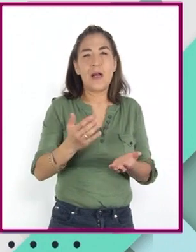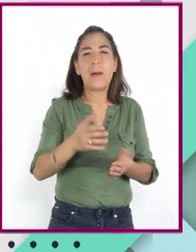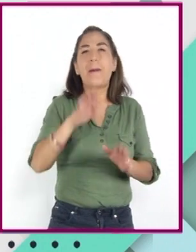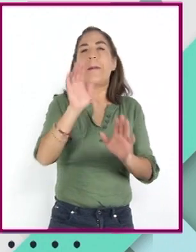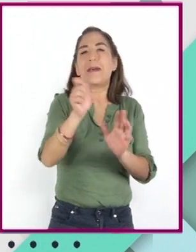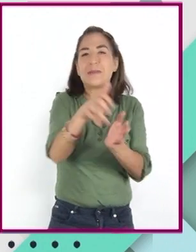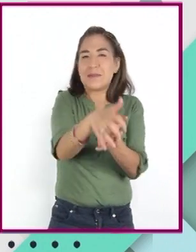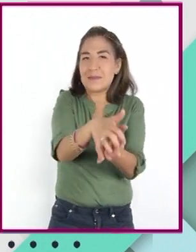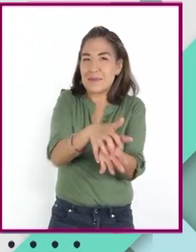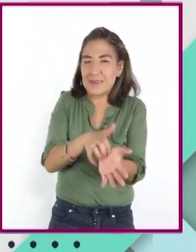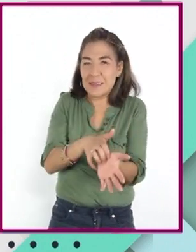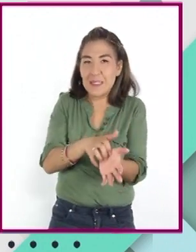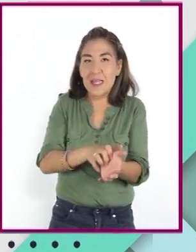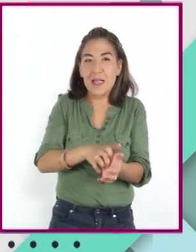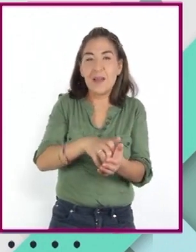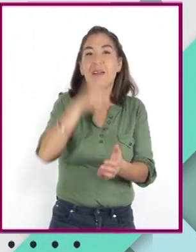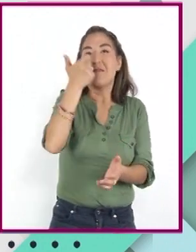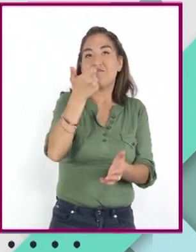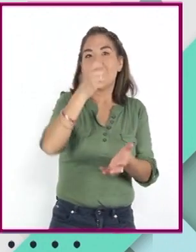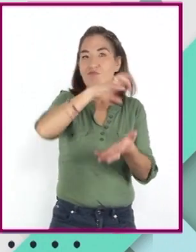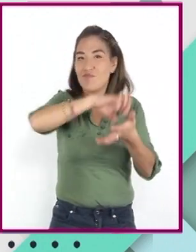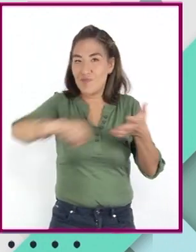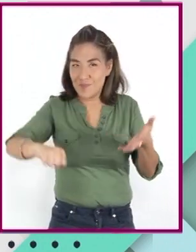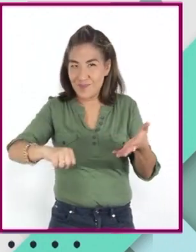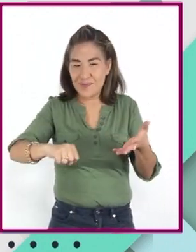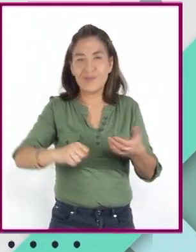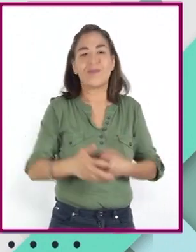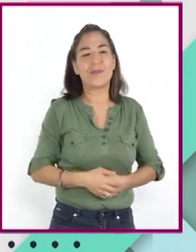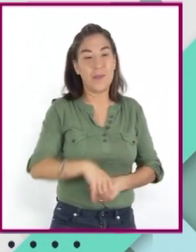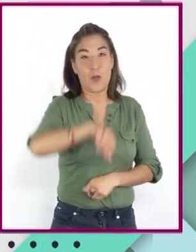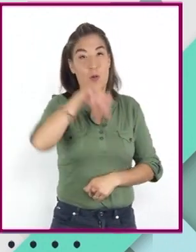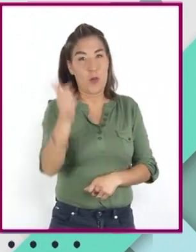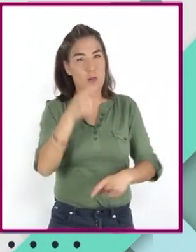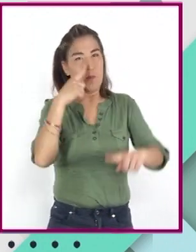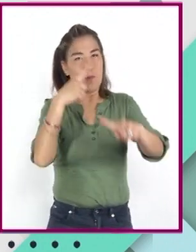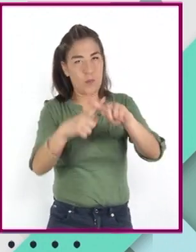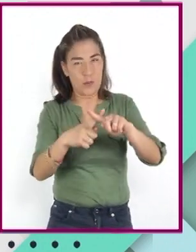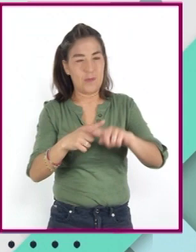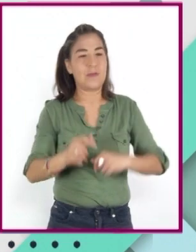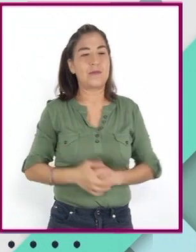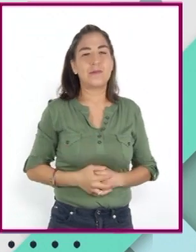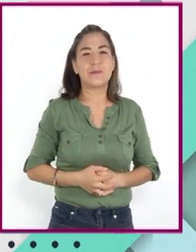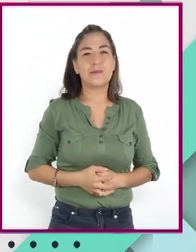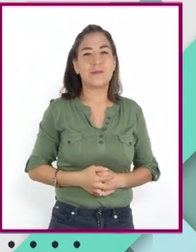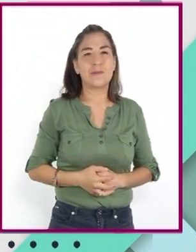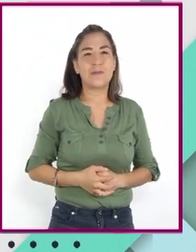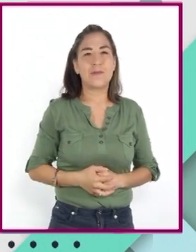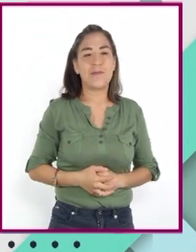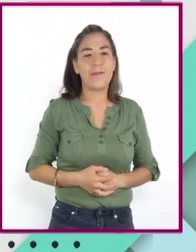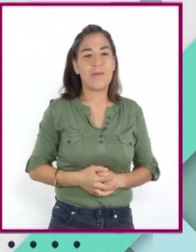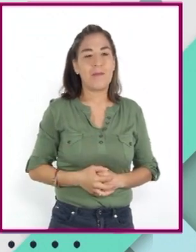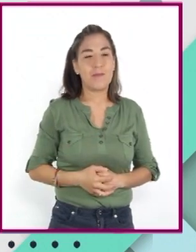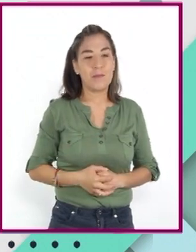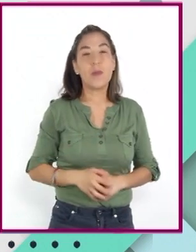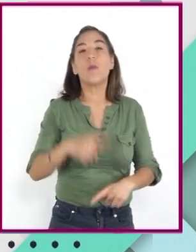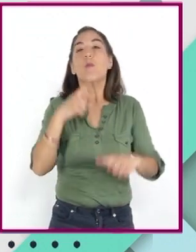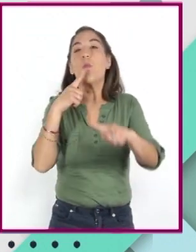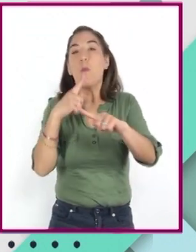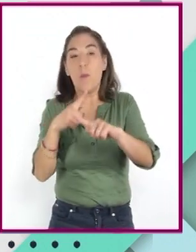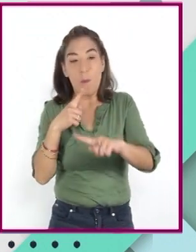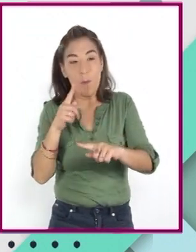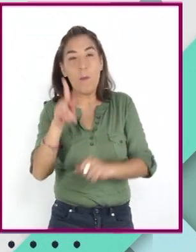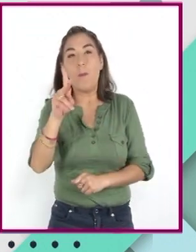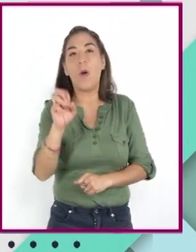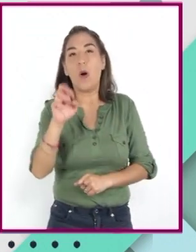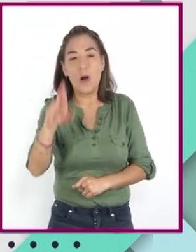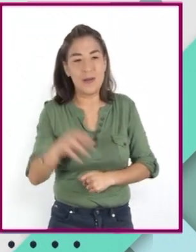rebajar, descontar. Para la multiplicación se usan términos como por